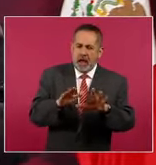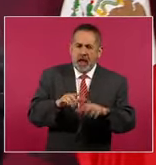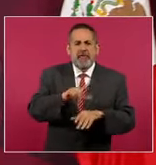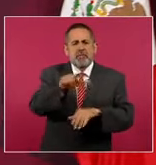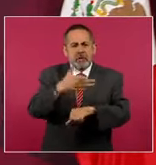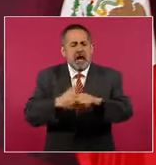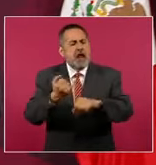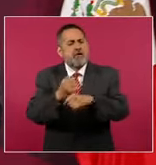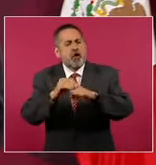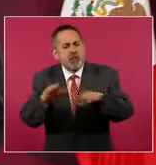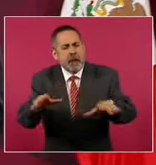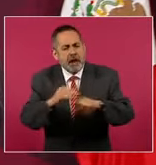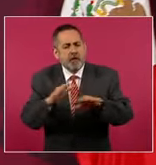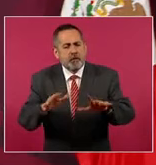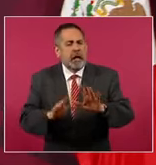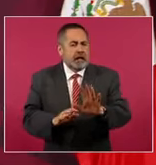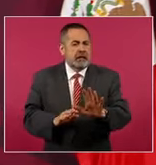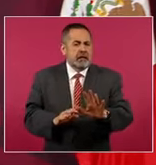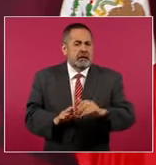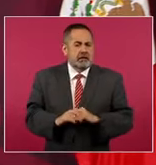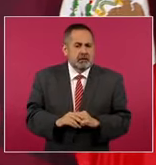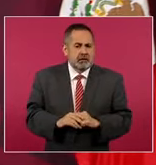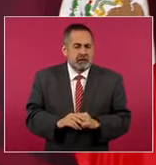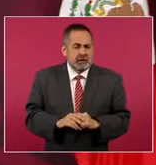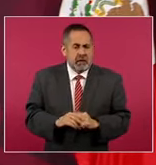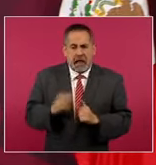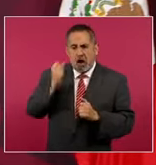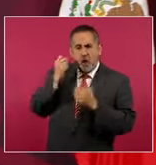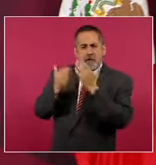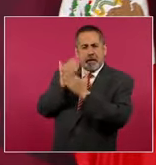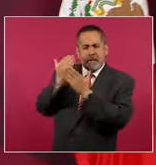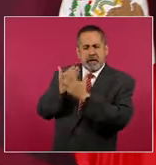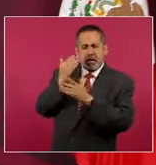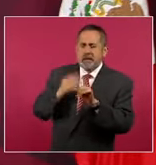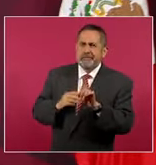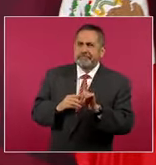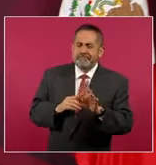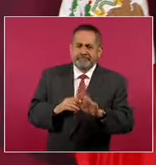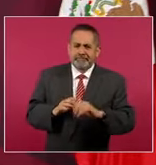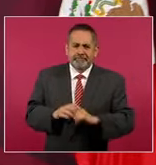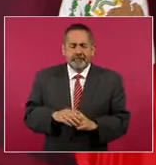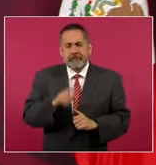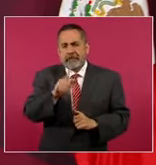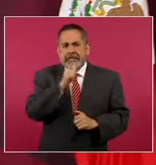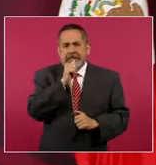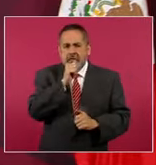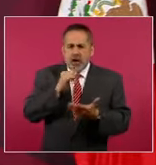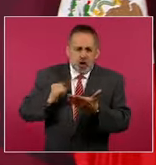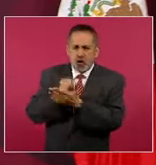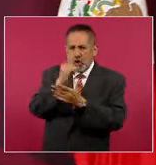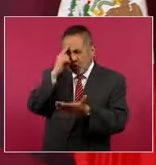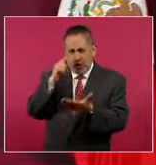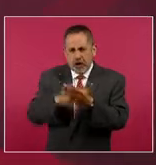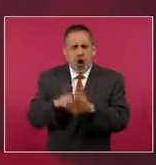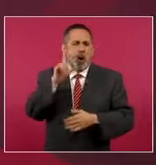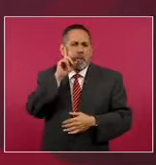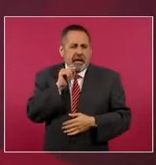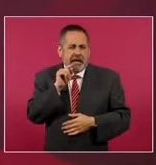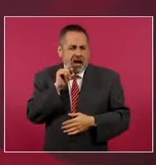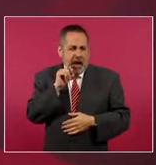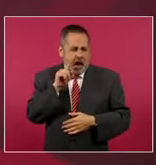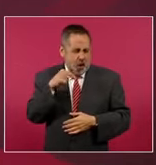pues no necesariamente en las mañaneras. Todavía no se decide. Yo creo que mañana o